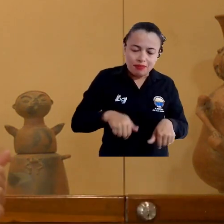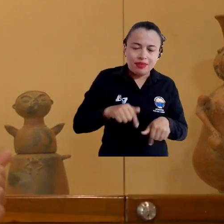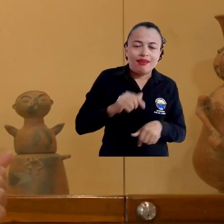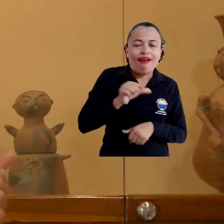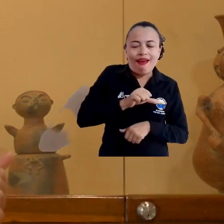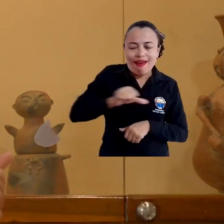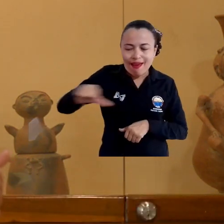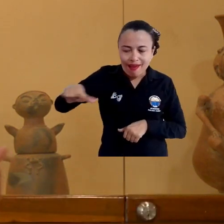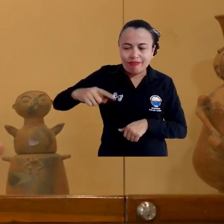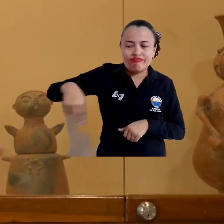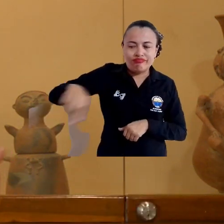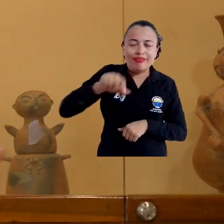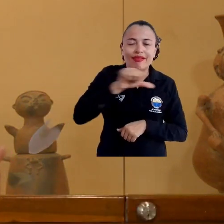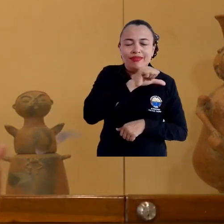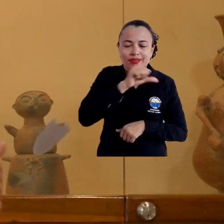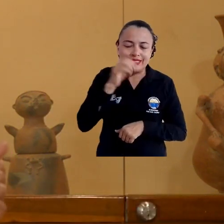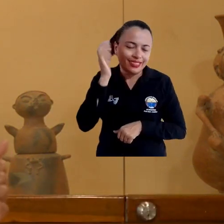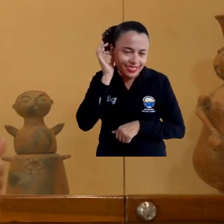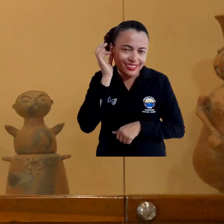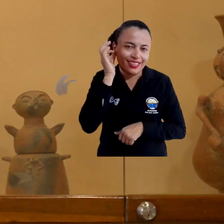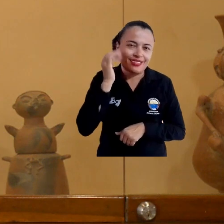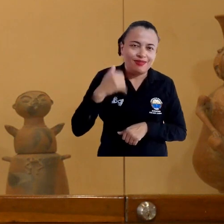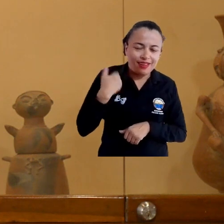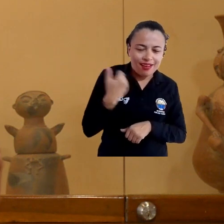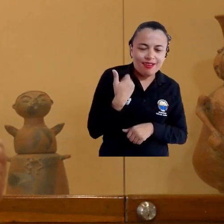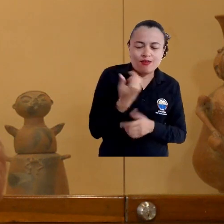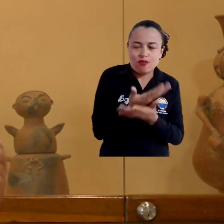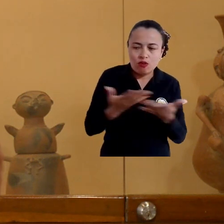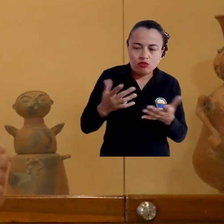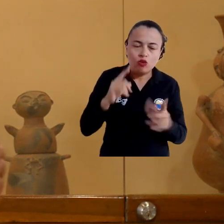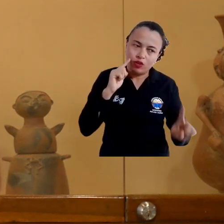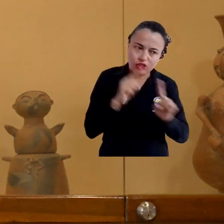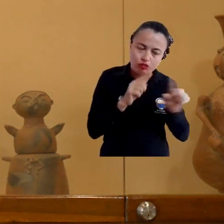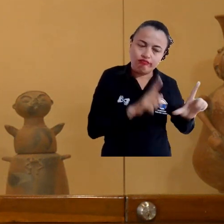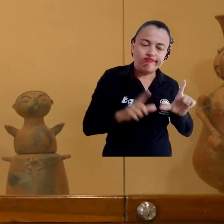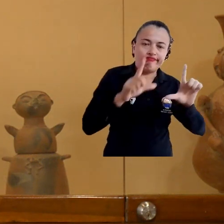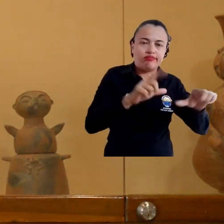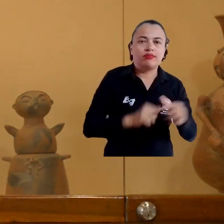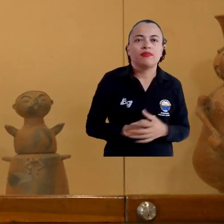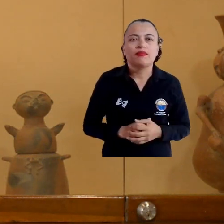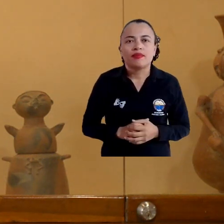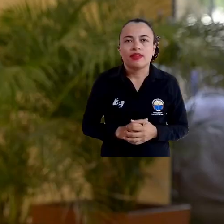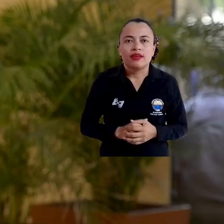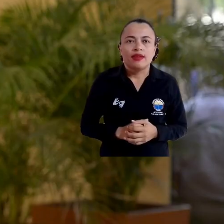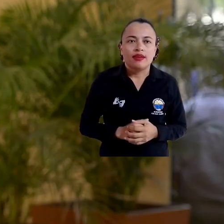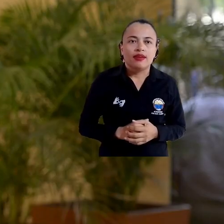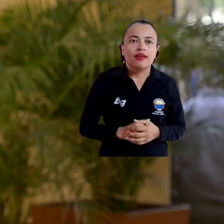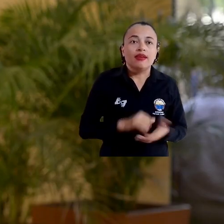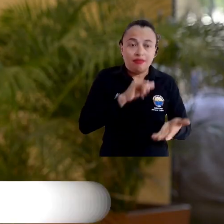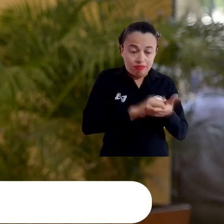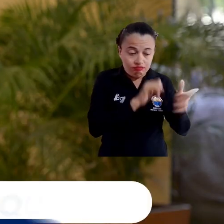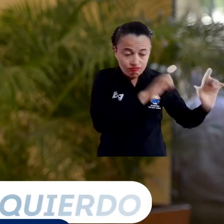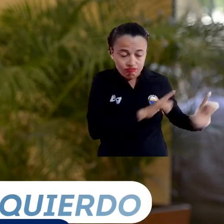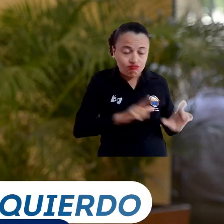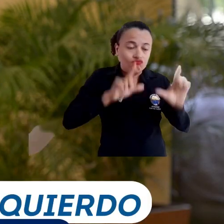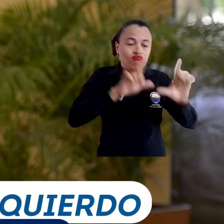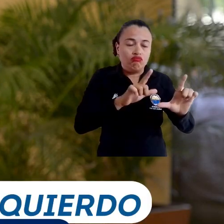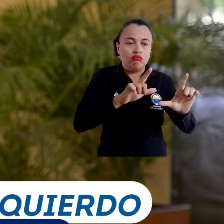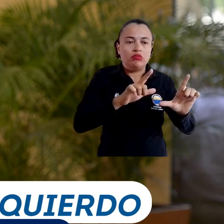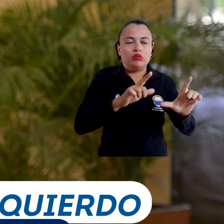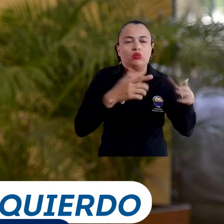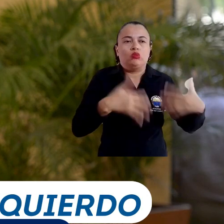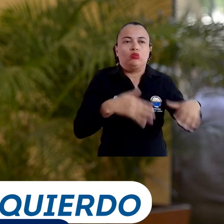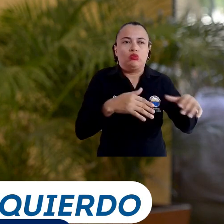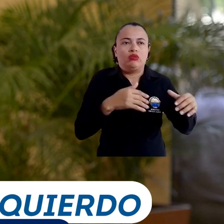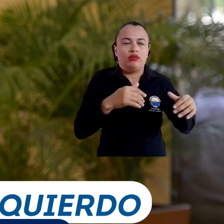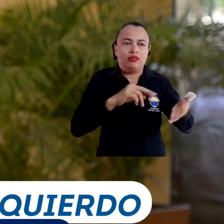sola, sino que detrás de mí vienen muchas mujeres y niñas por este título. Parte de los logros de este